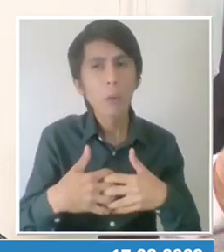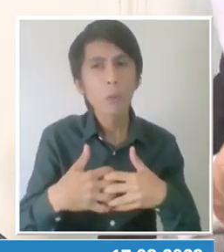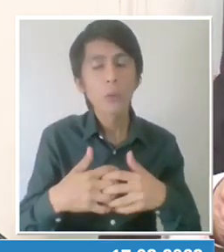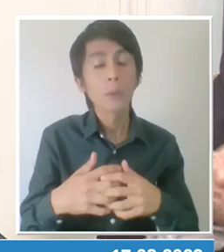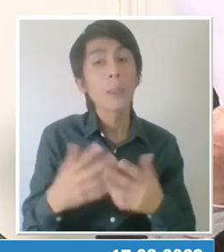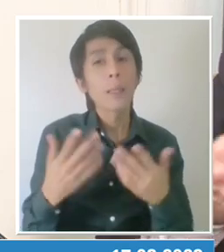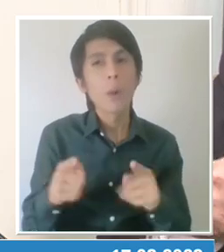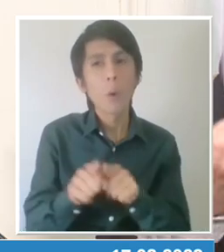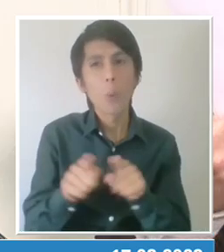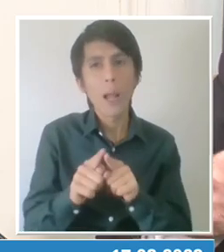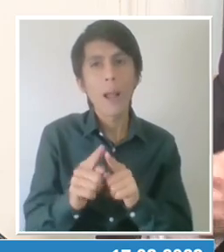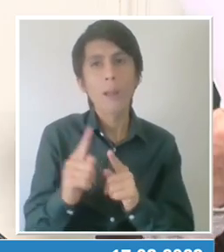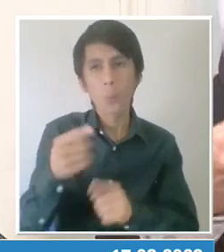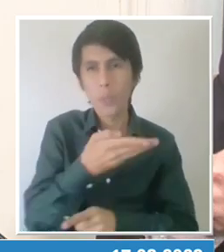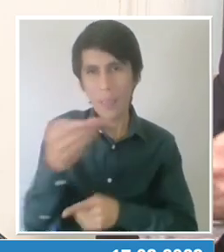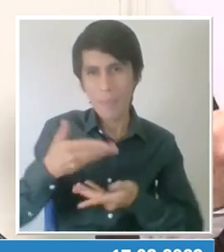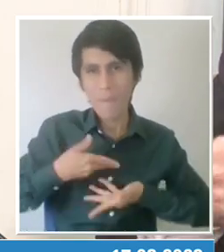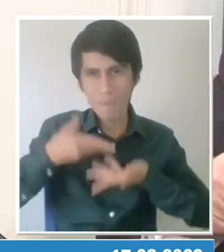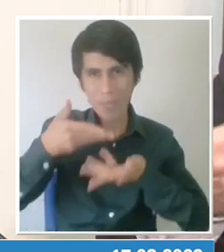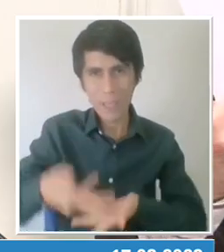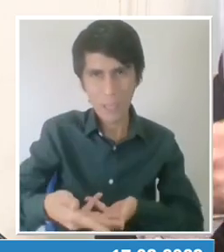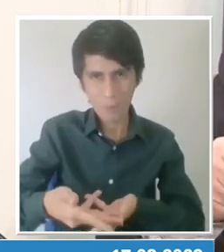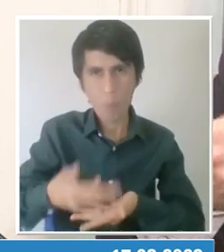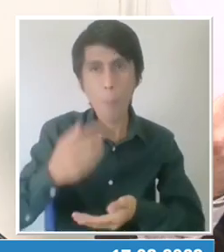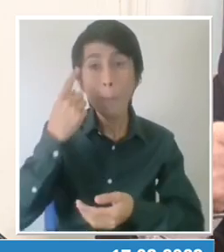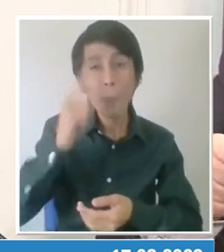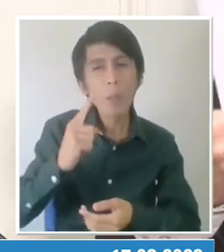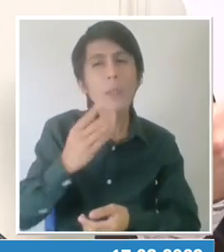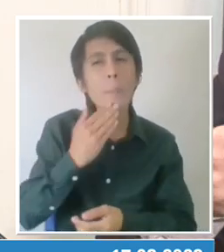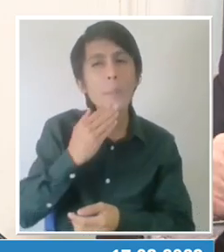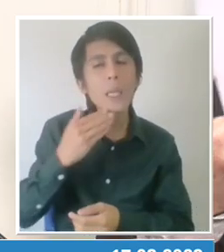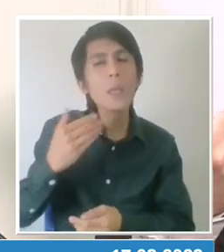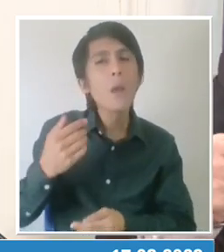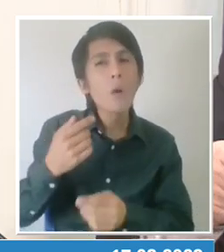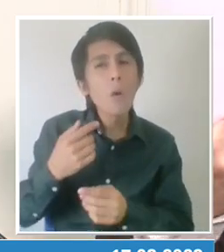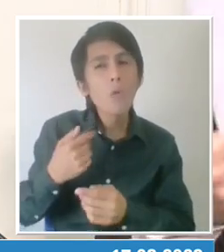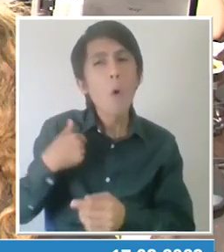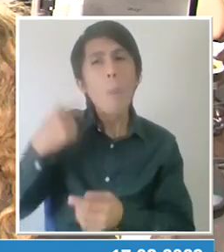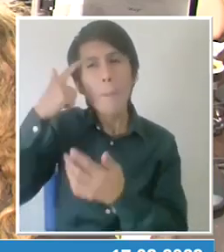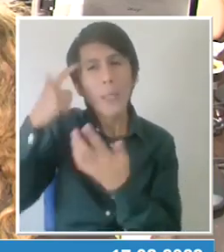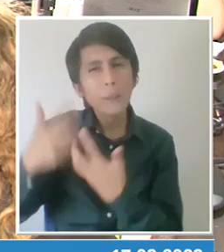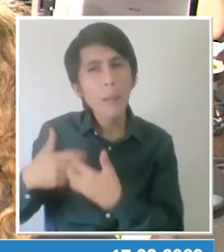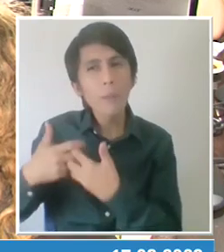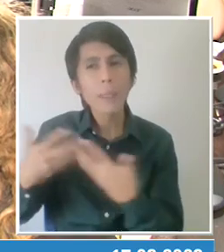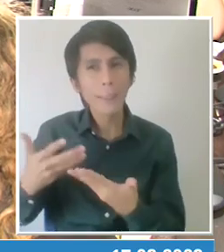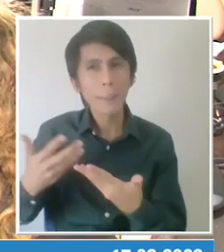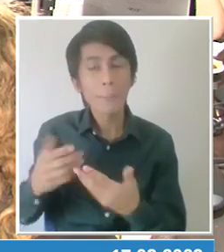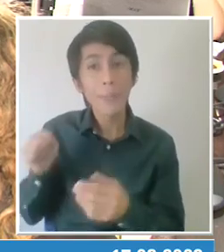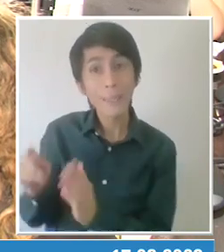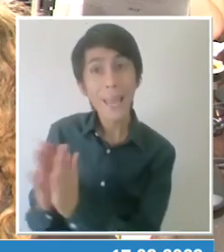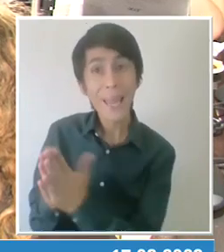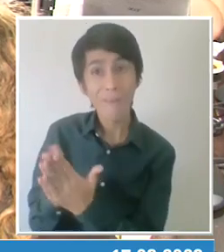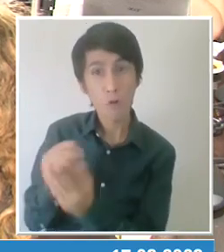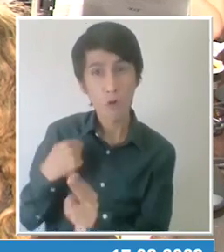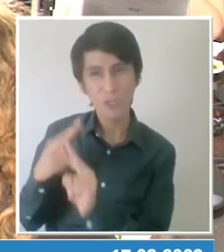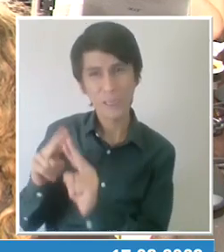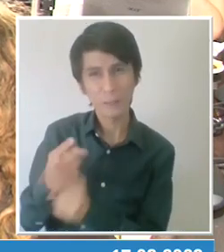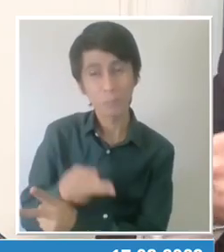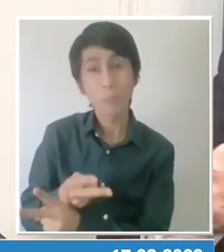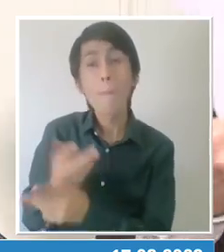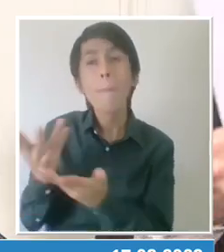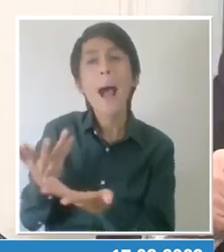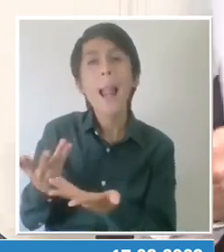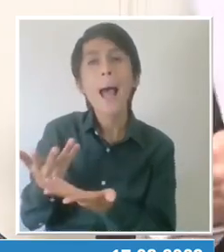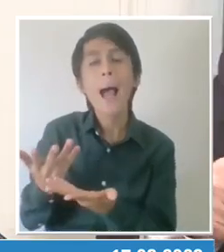han hecho, sino que con la intención de que el libro sea leído y